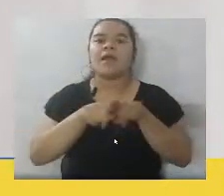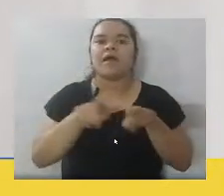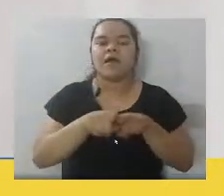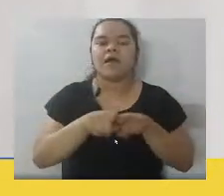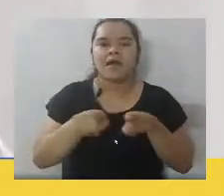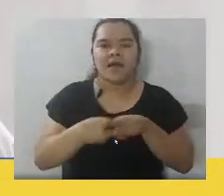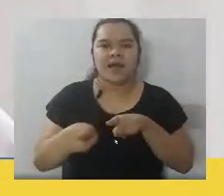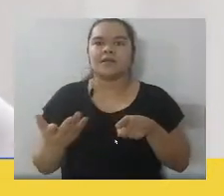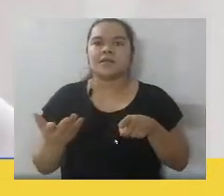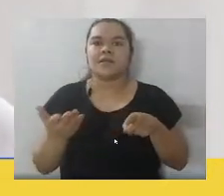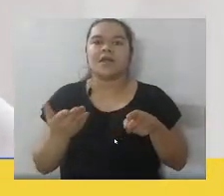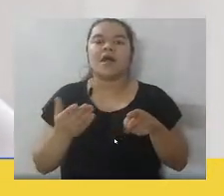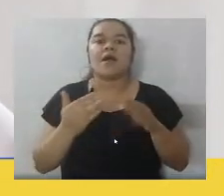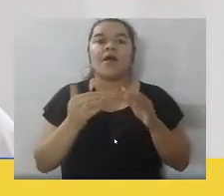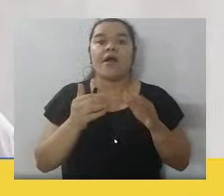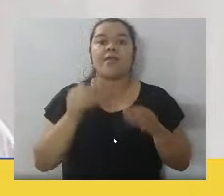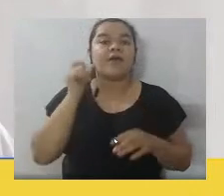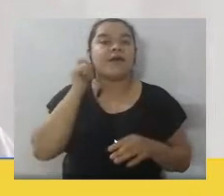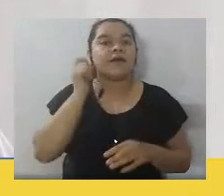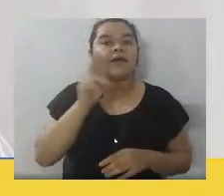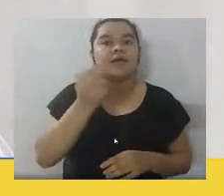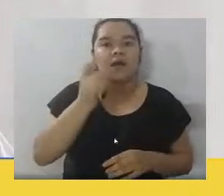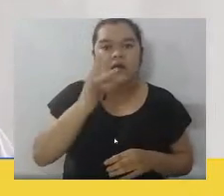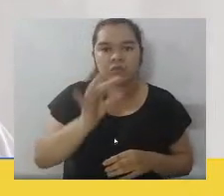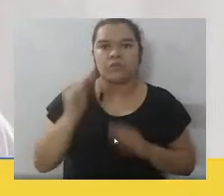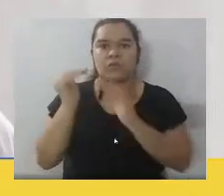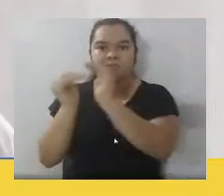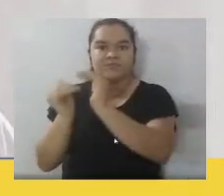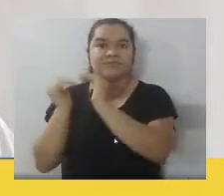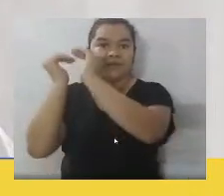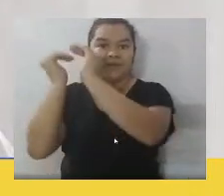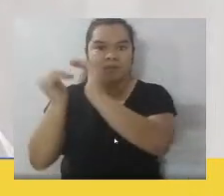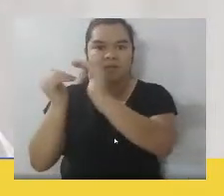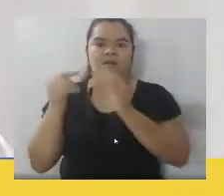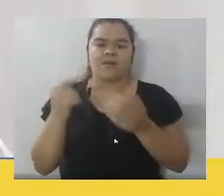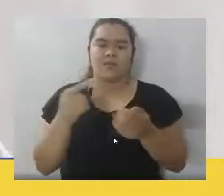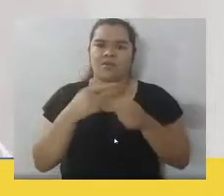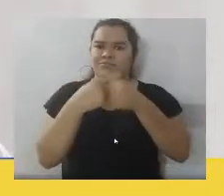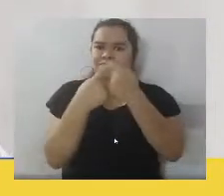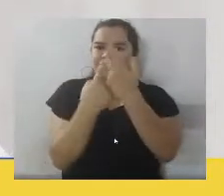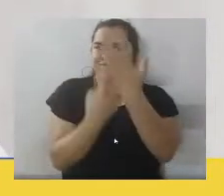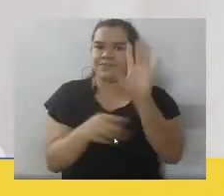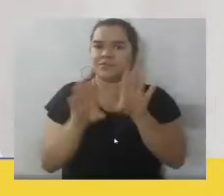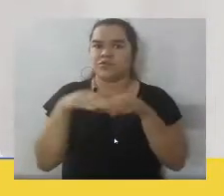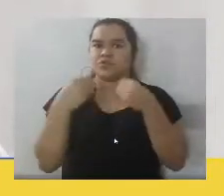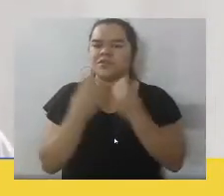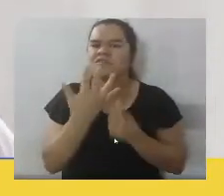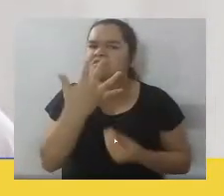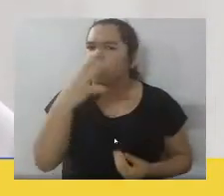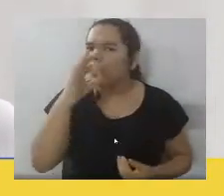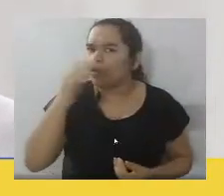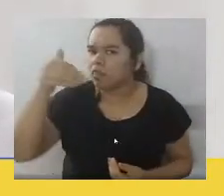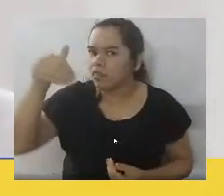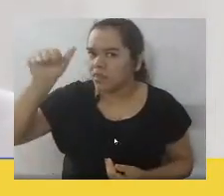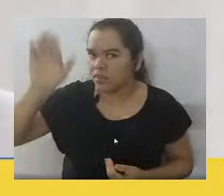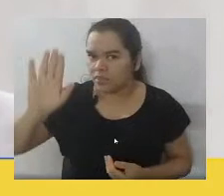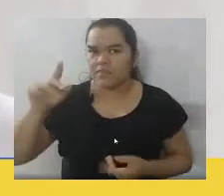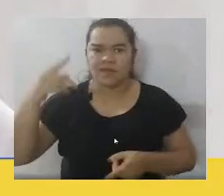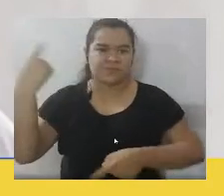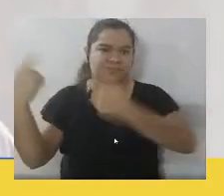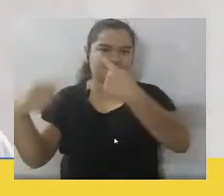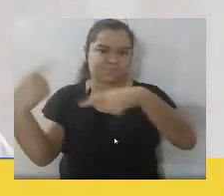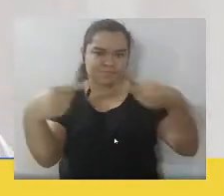de pregrado, que son más de 50 ofertas y posibilidades que ustedes tienen para